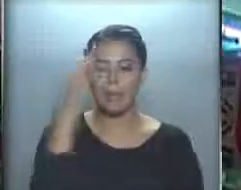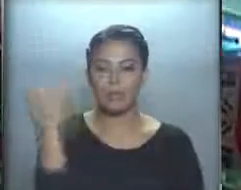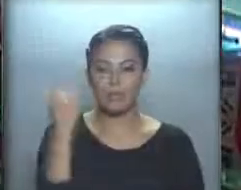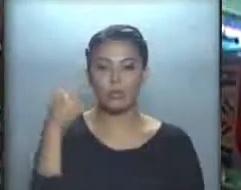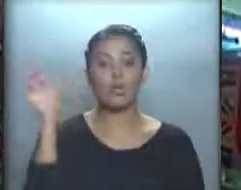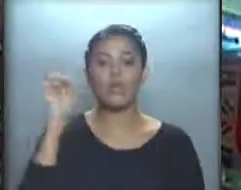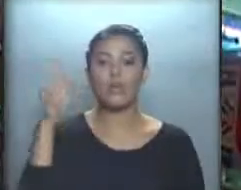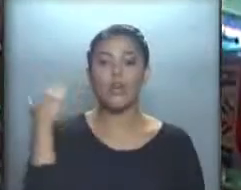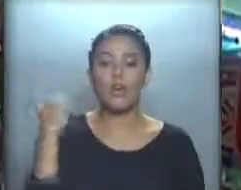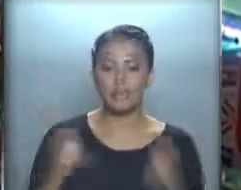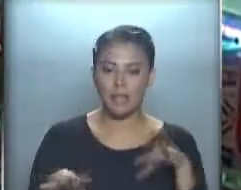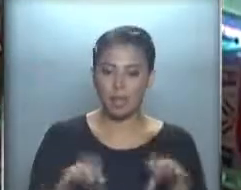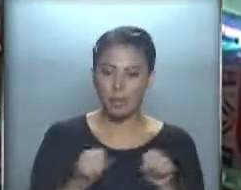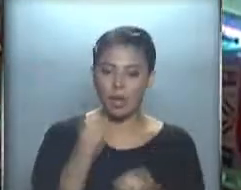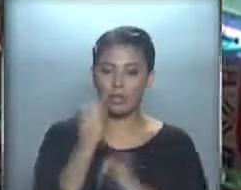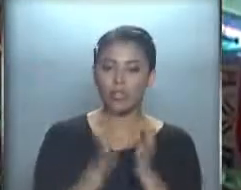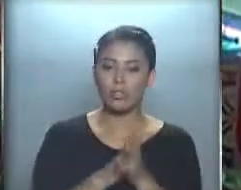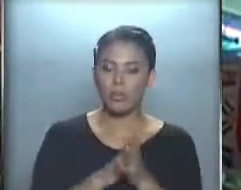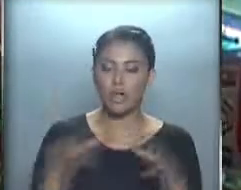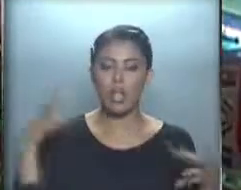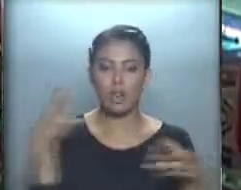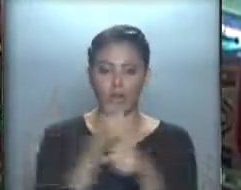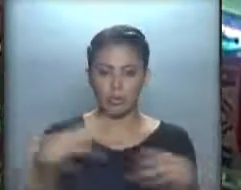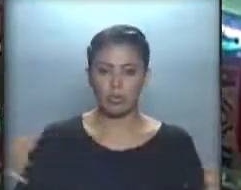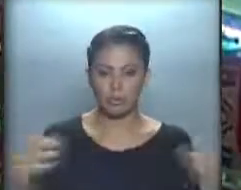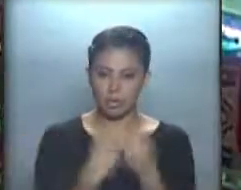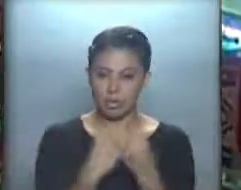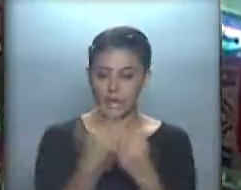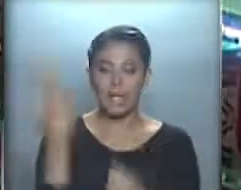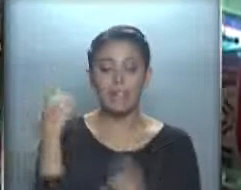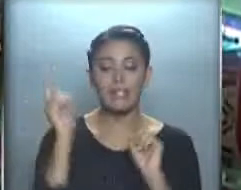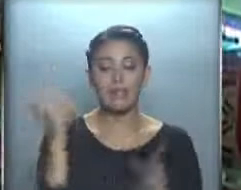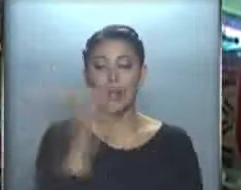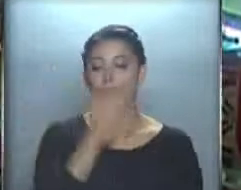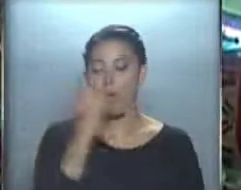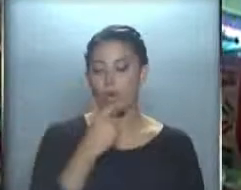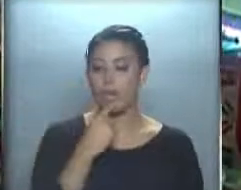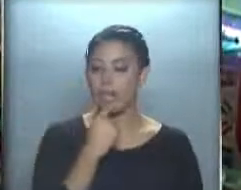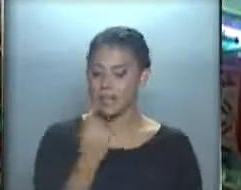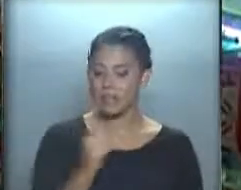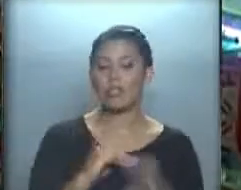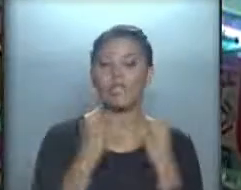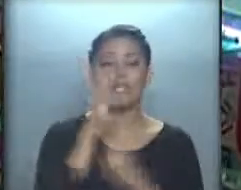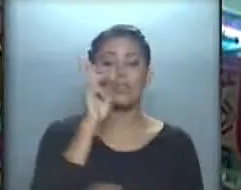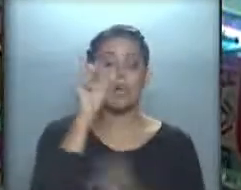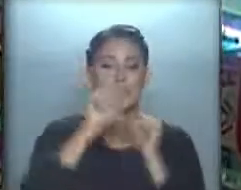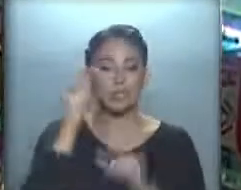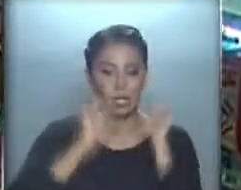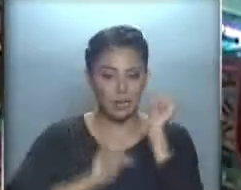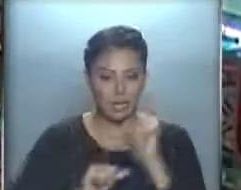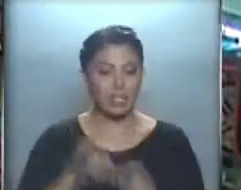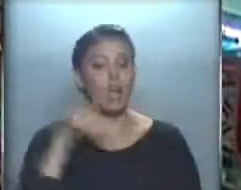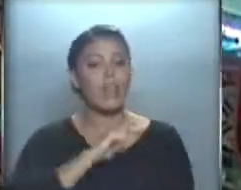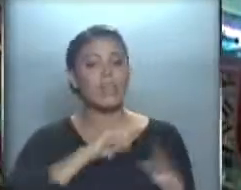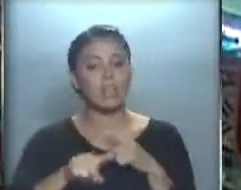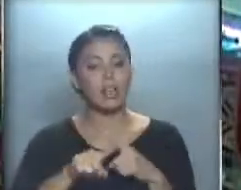y roberto hablábamos más temprano de un choque de colectivos y automóviles a castilla de referencia también hubo palamara que dejó 19 personas heridas estamos